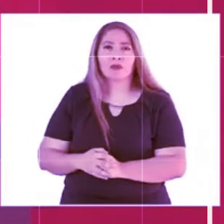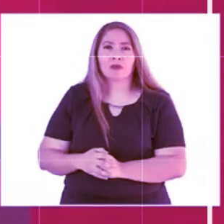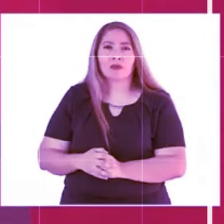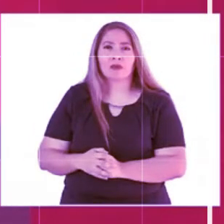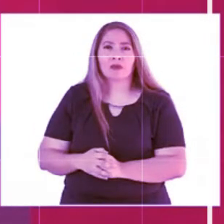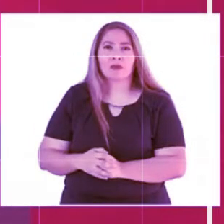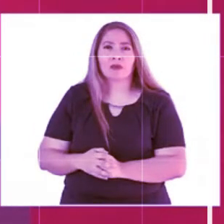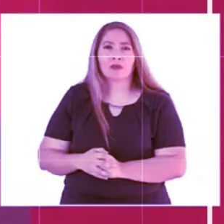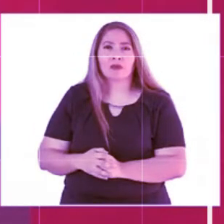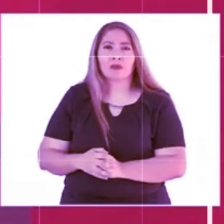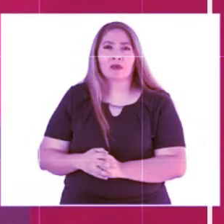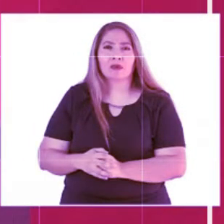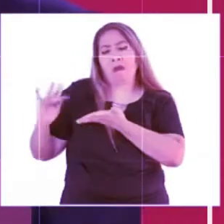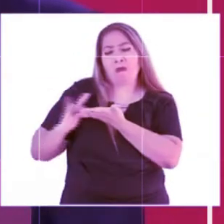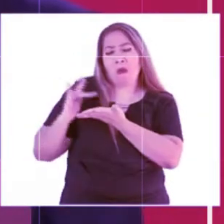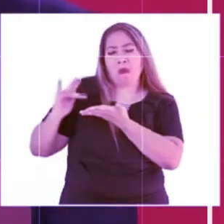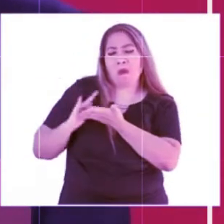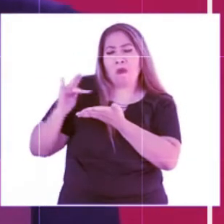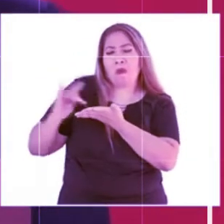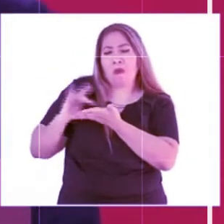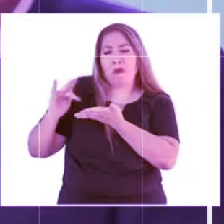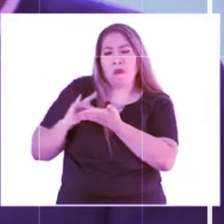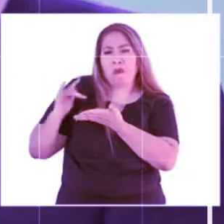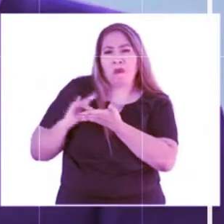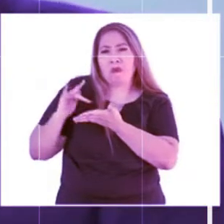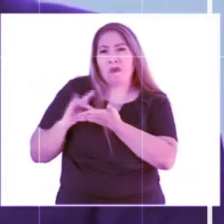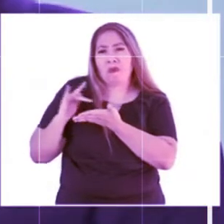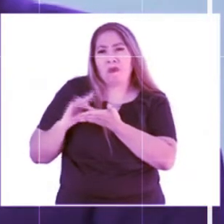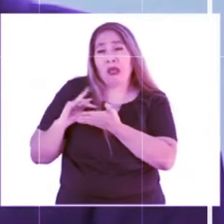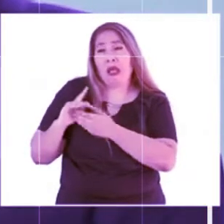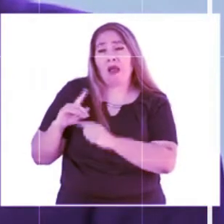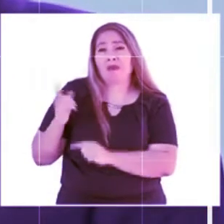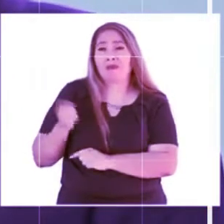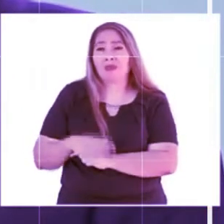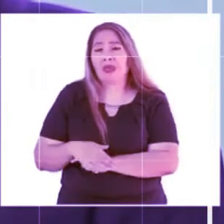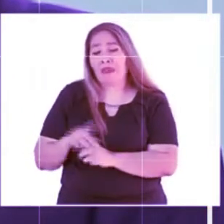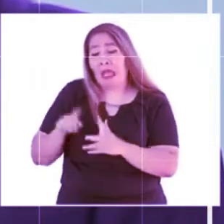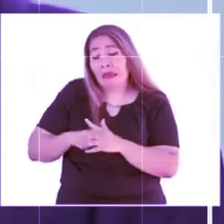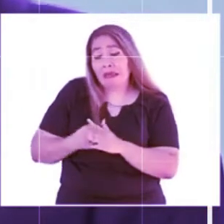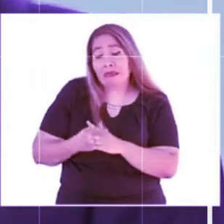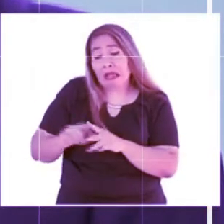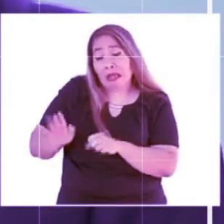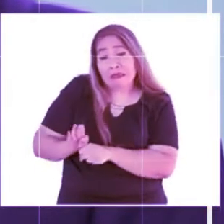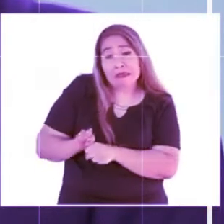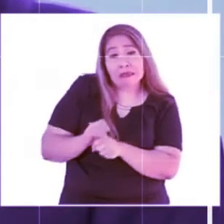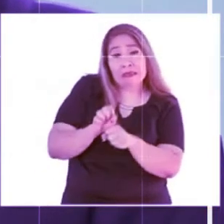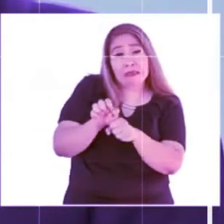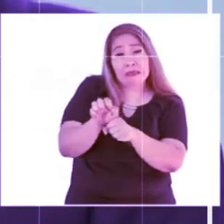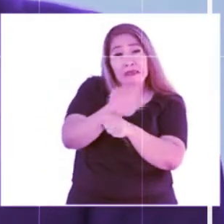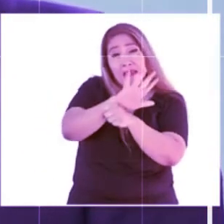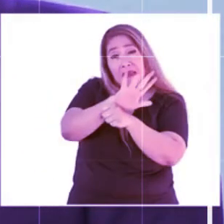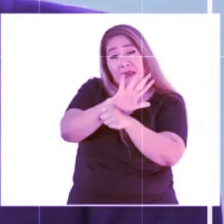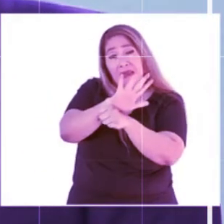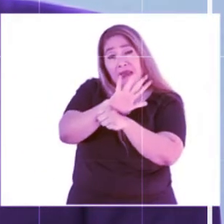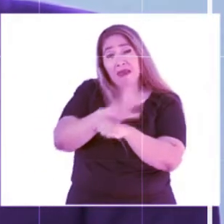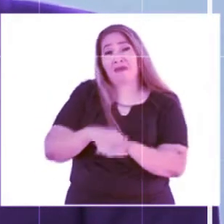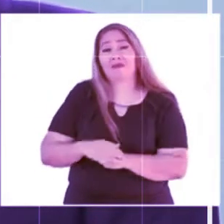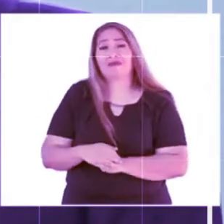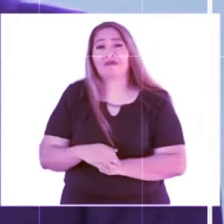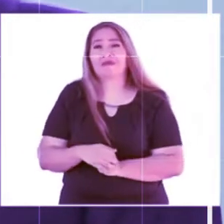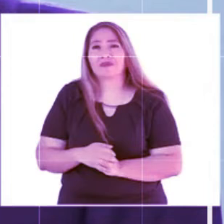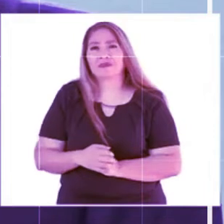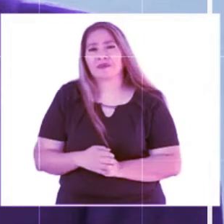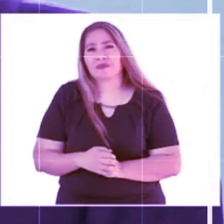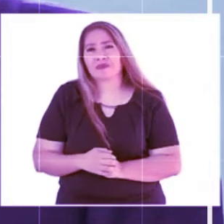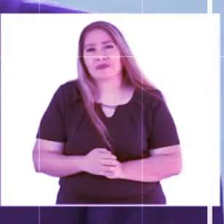oportuno e importante apoyo que nos han dado desde el inicio de la pandemia del